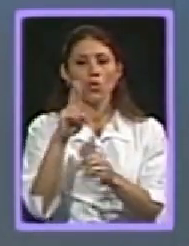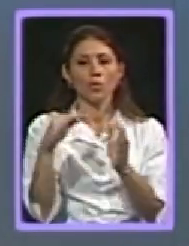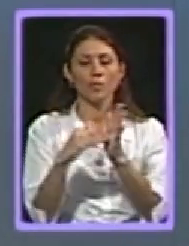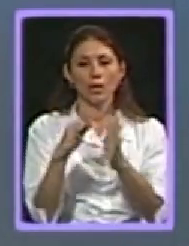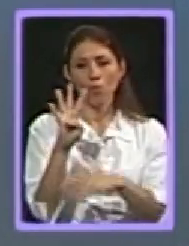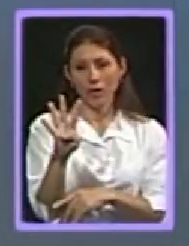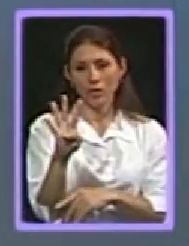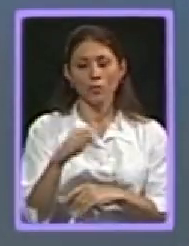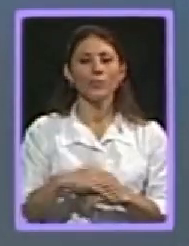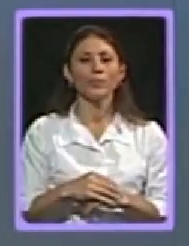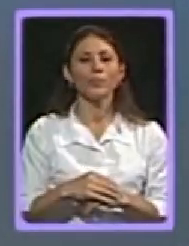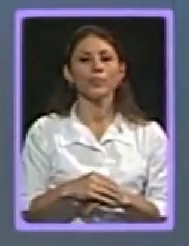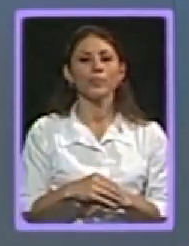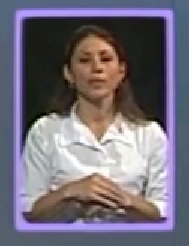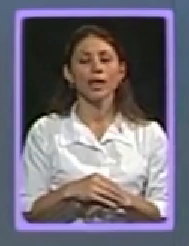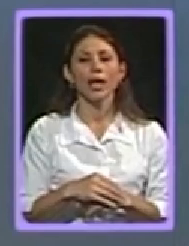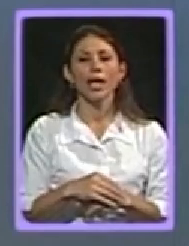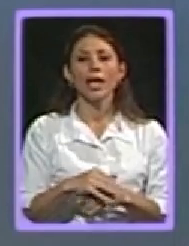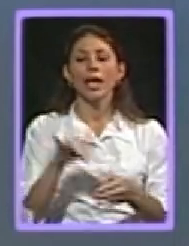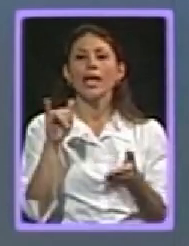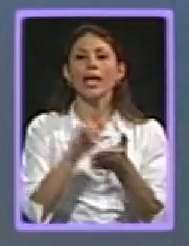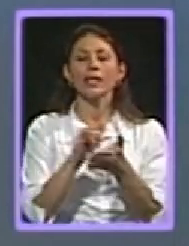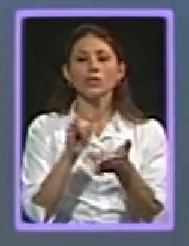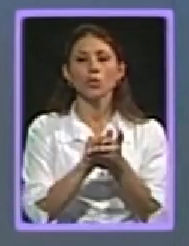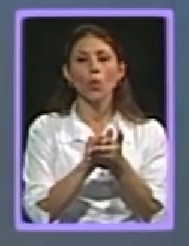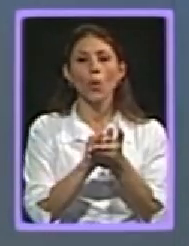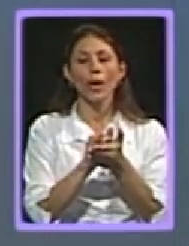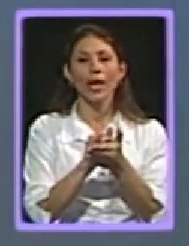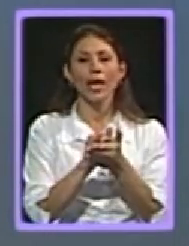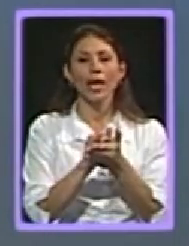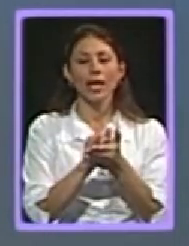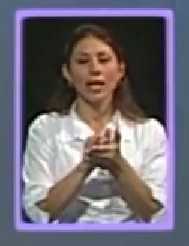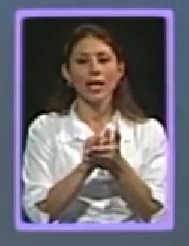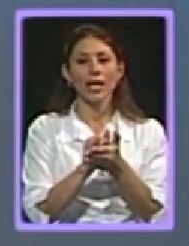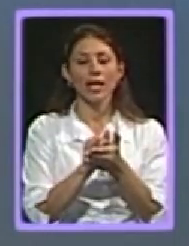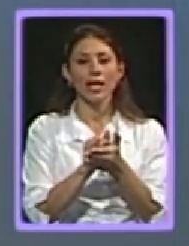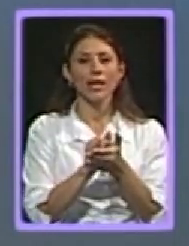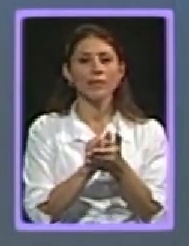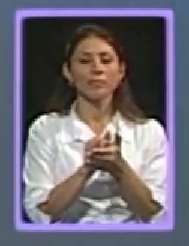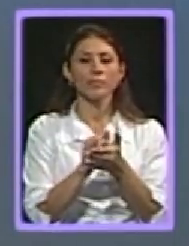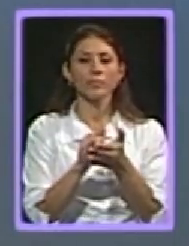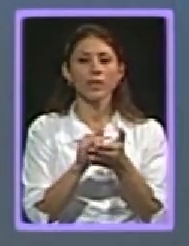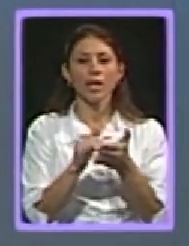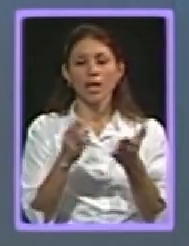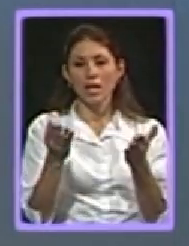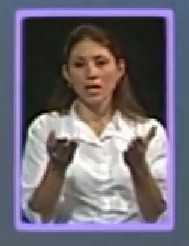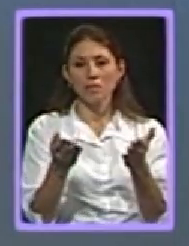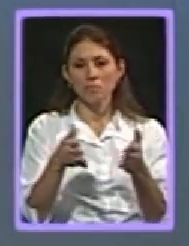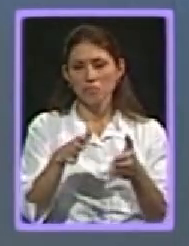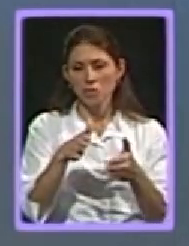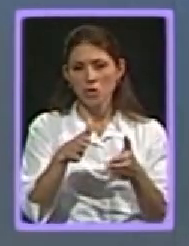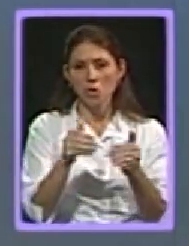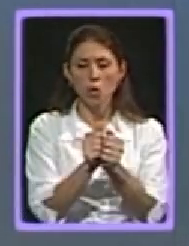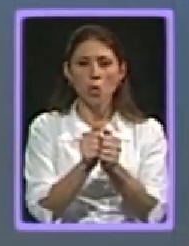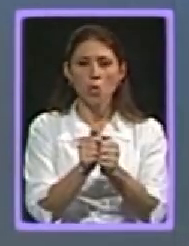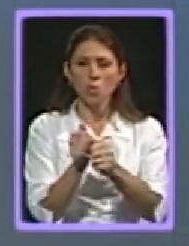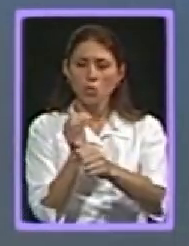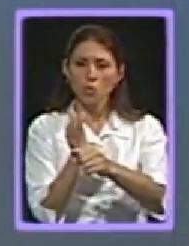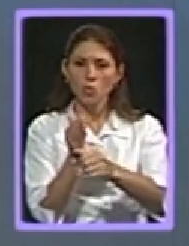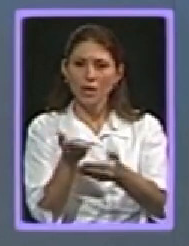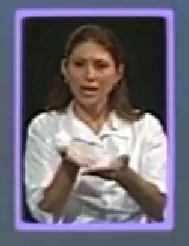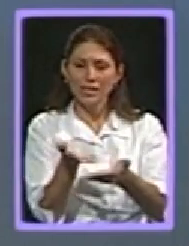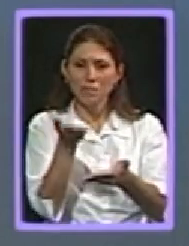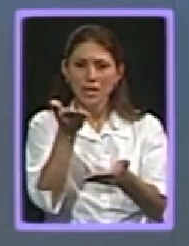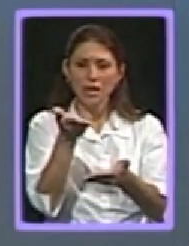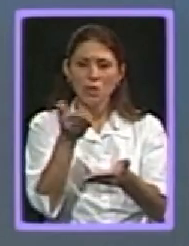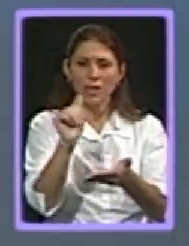2004. Esto se dio con un crecimiento cercano al 19% de